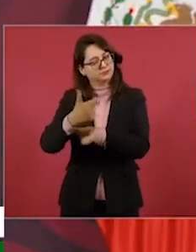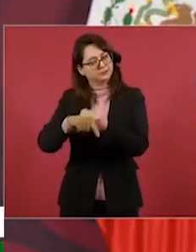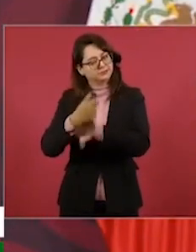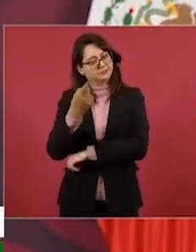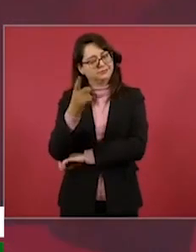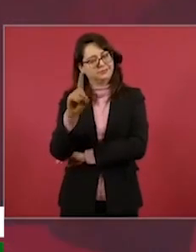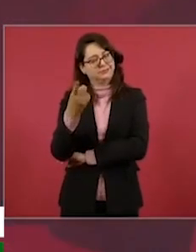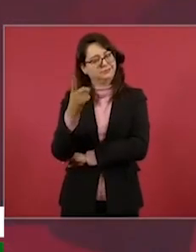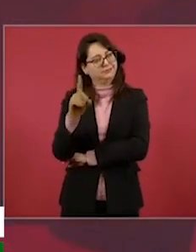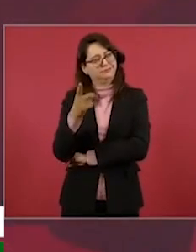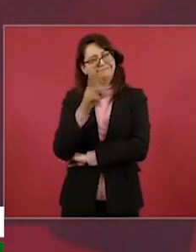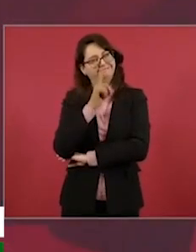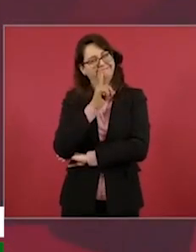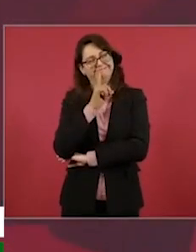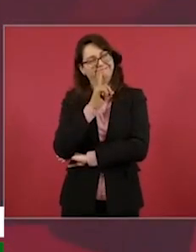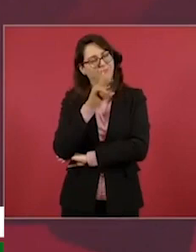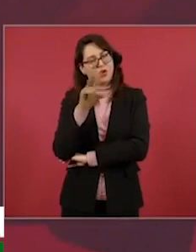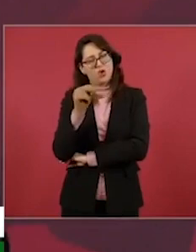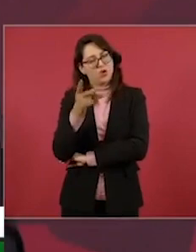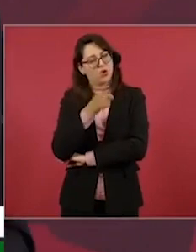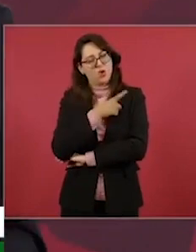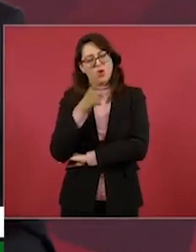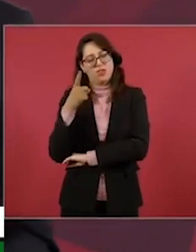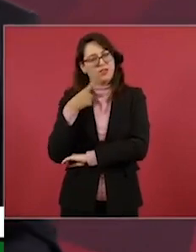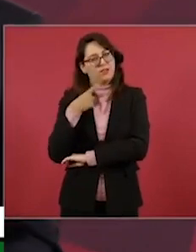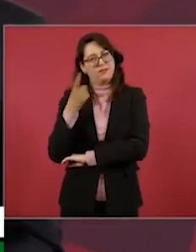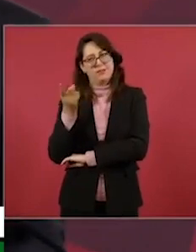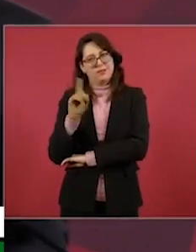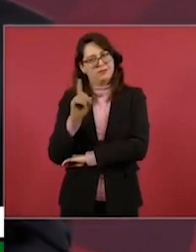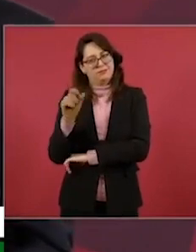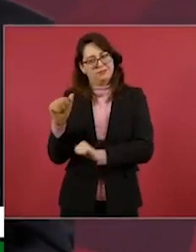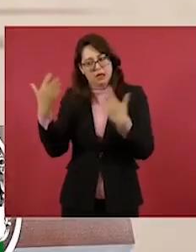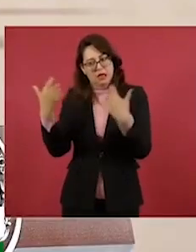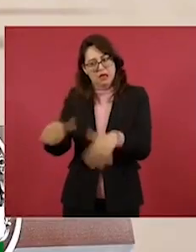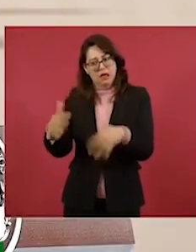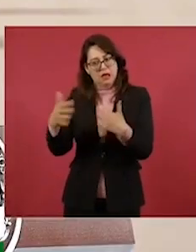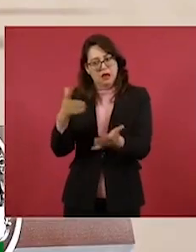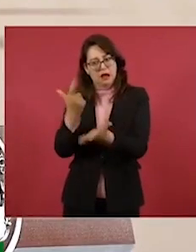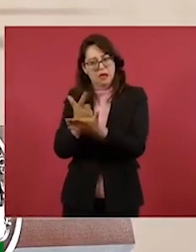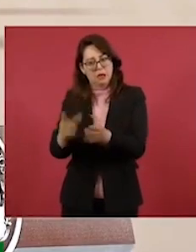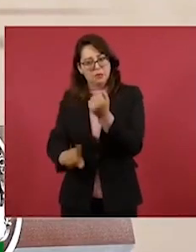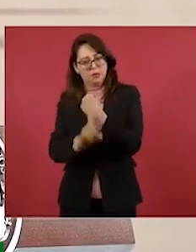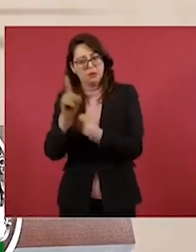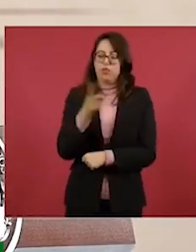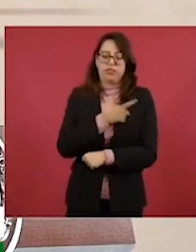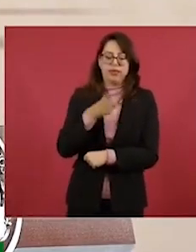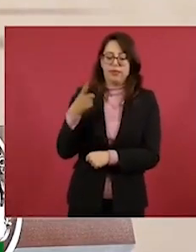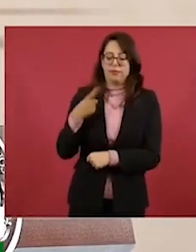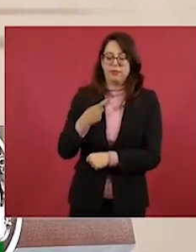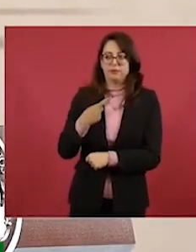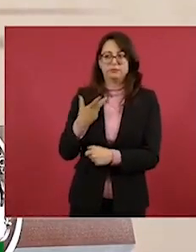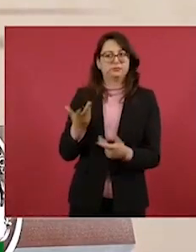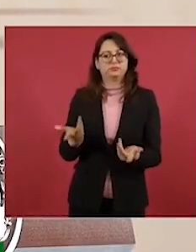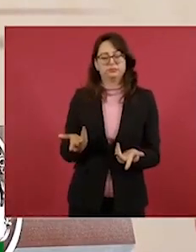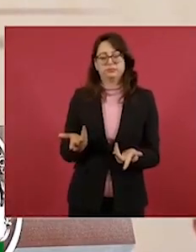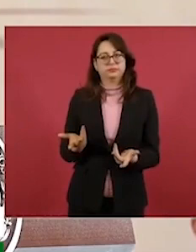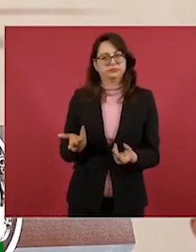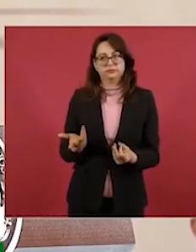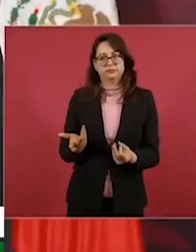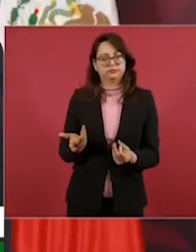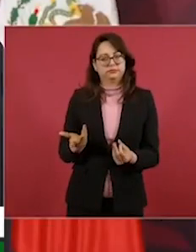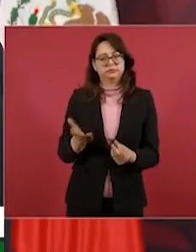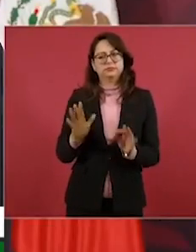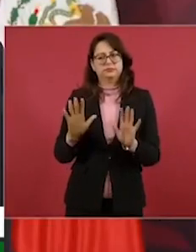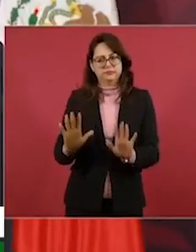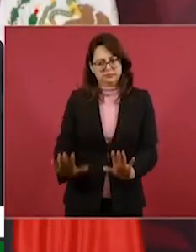no se convierta el 12 en una fecha fatal, es decir, definitiva, que se